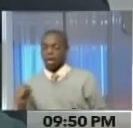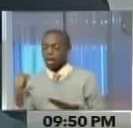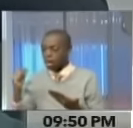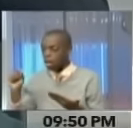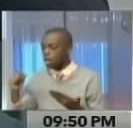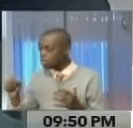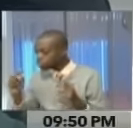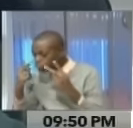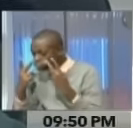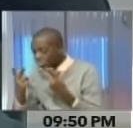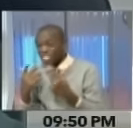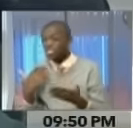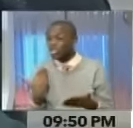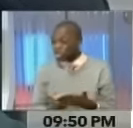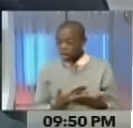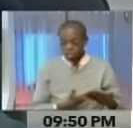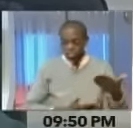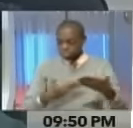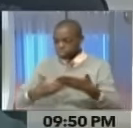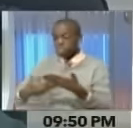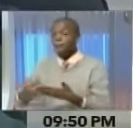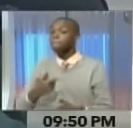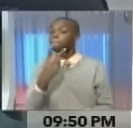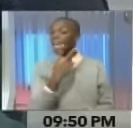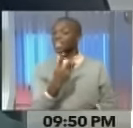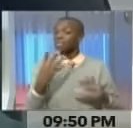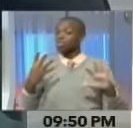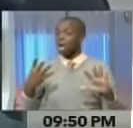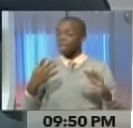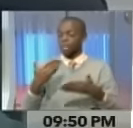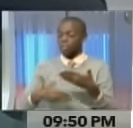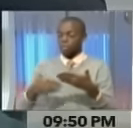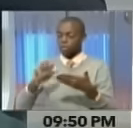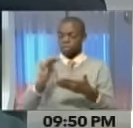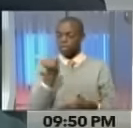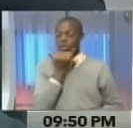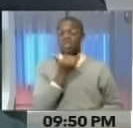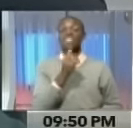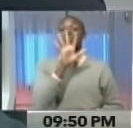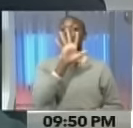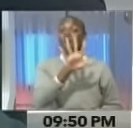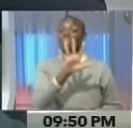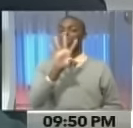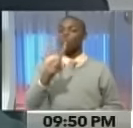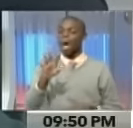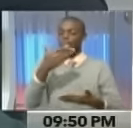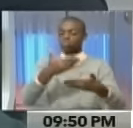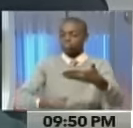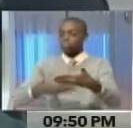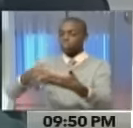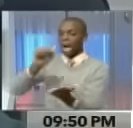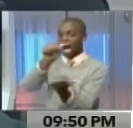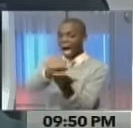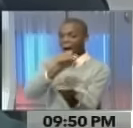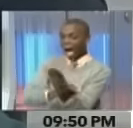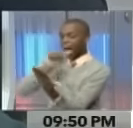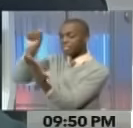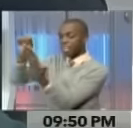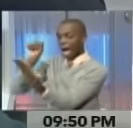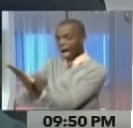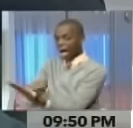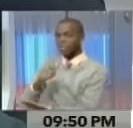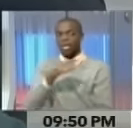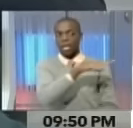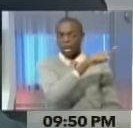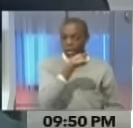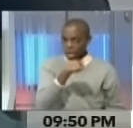estuvo yo tengo todas las actas son 29 actas firmadas Perdón son 54 actas firmadas por los Testigos nuestros y por los testigos de la derecha